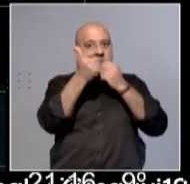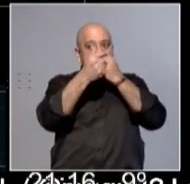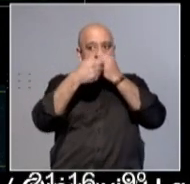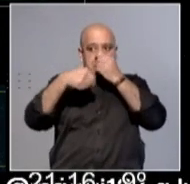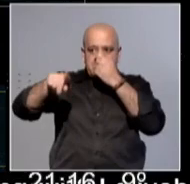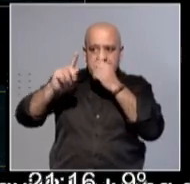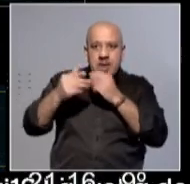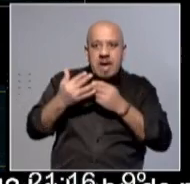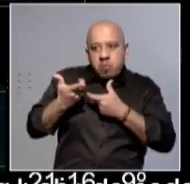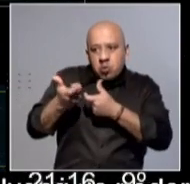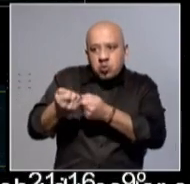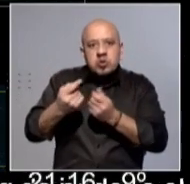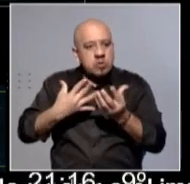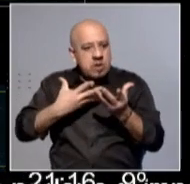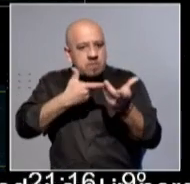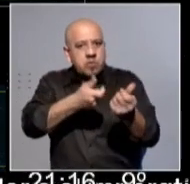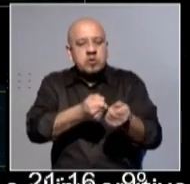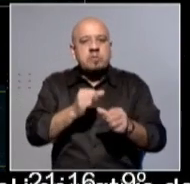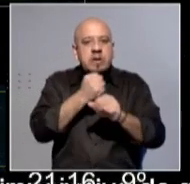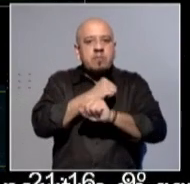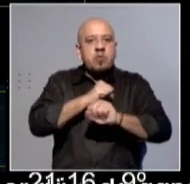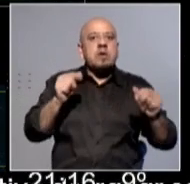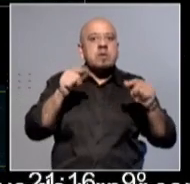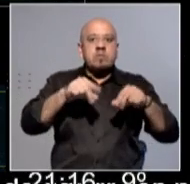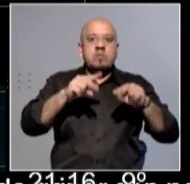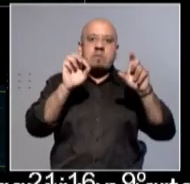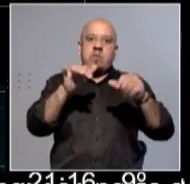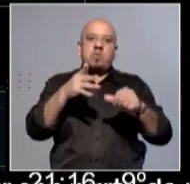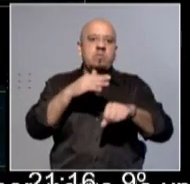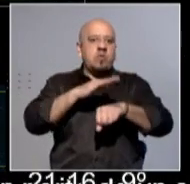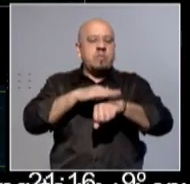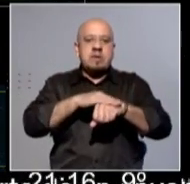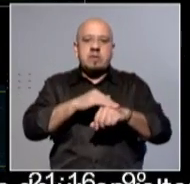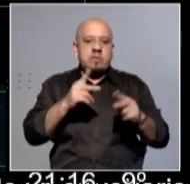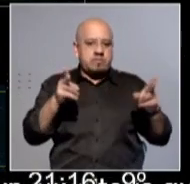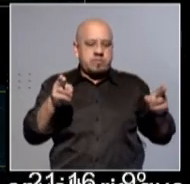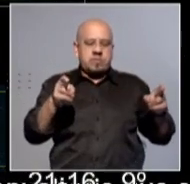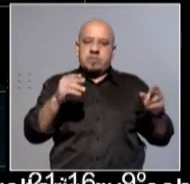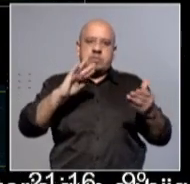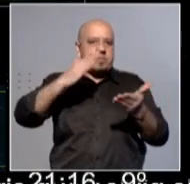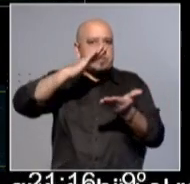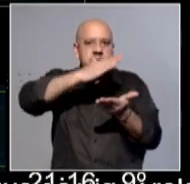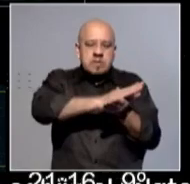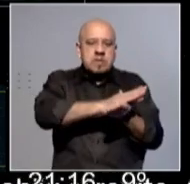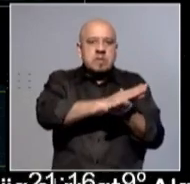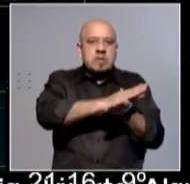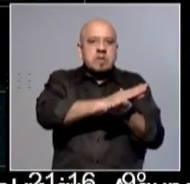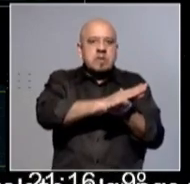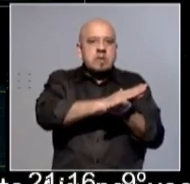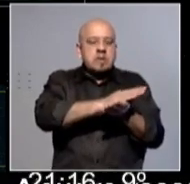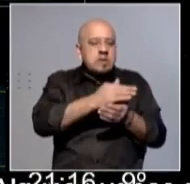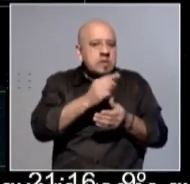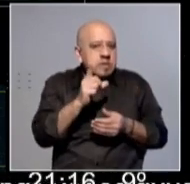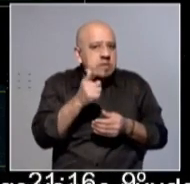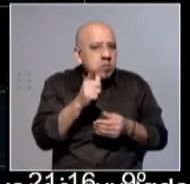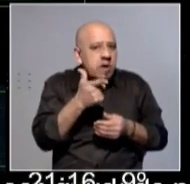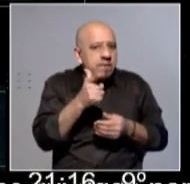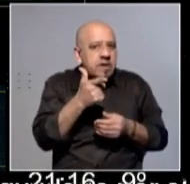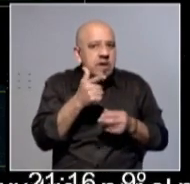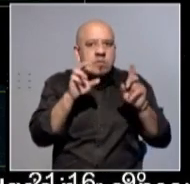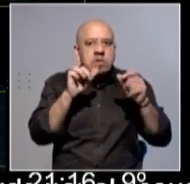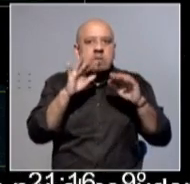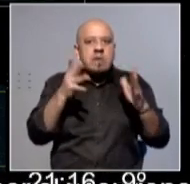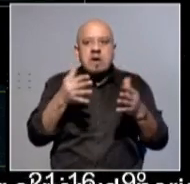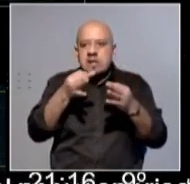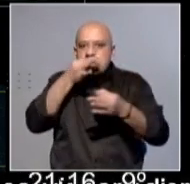otros para dar por terminado en conjunto una etapa muy oscura y dar por terminado para siempre. Si no hubiese habido una